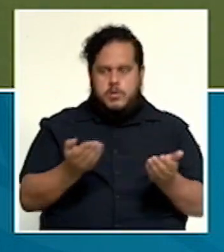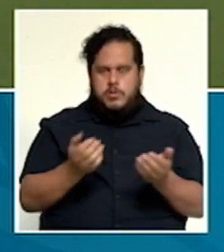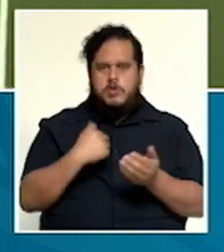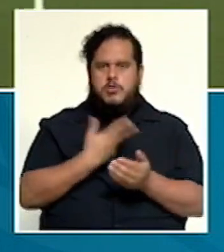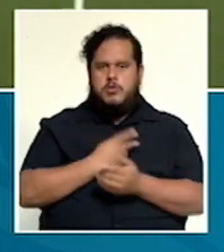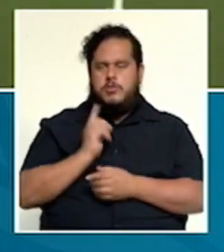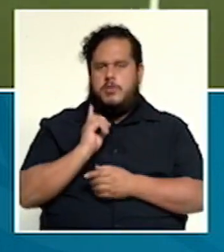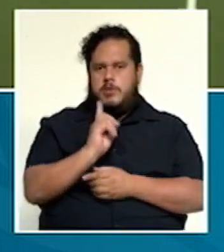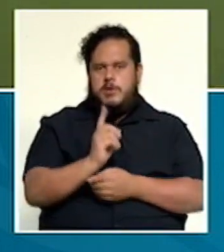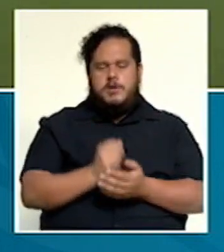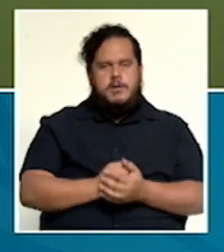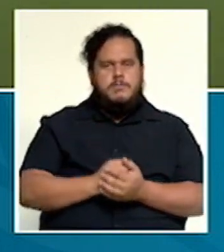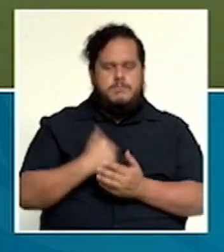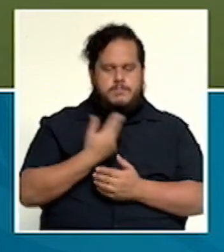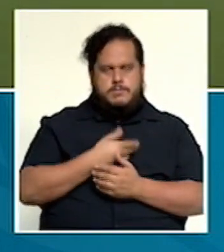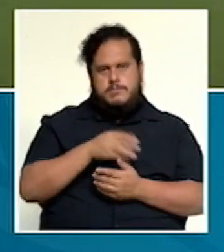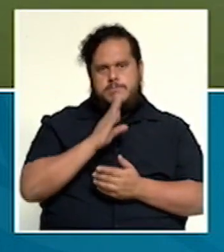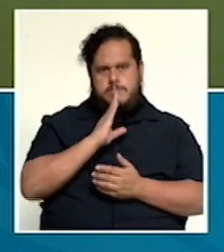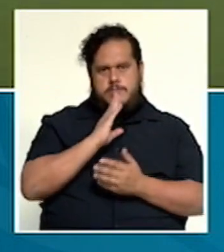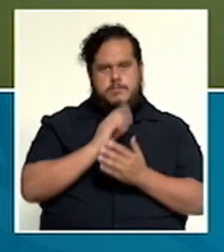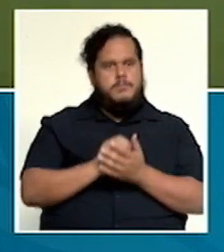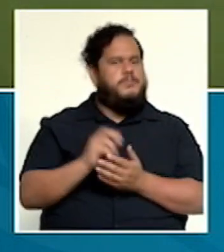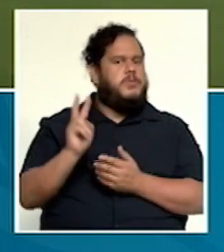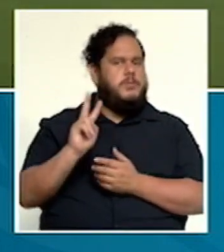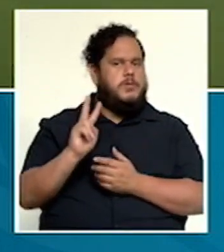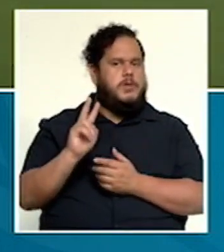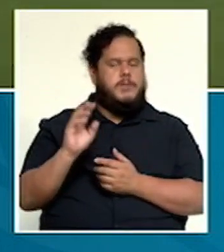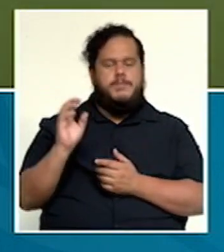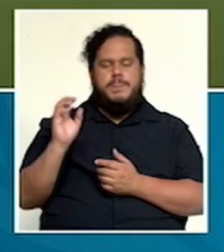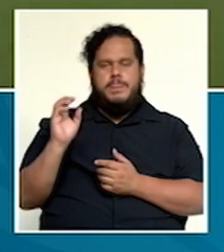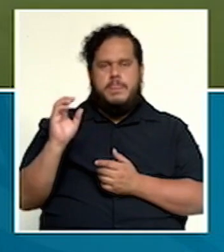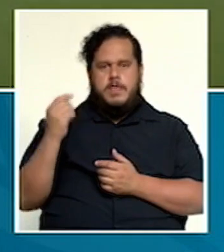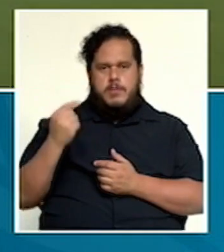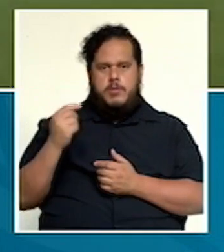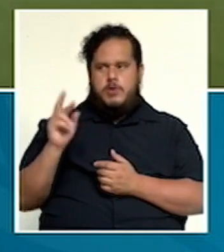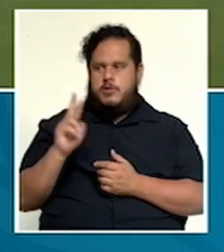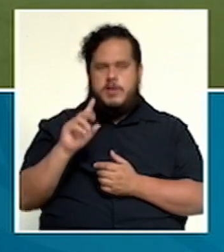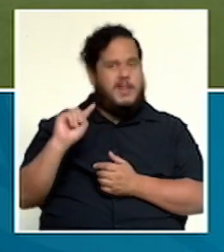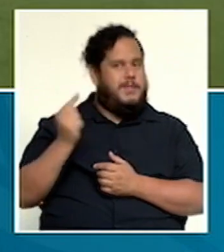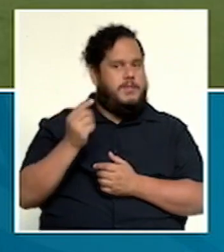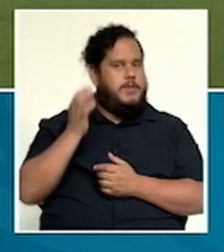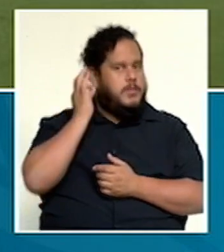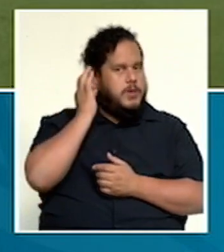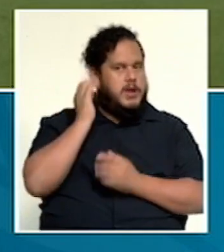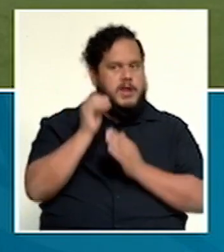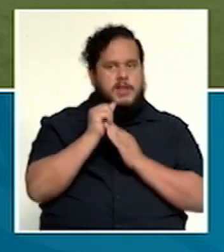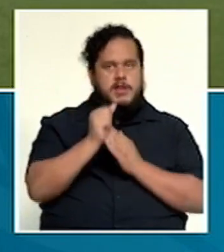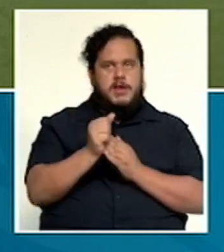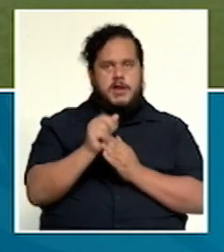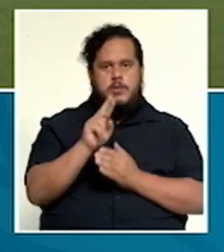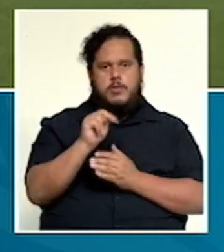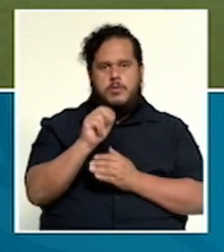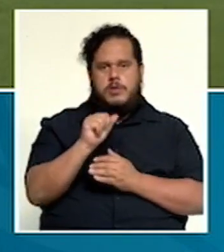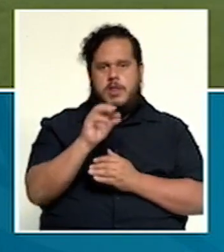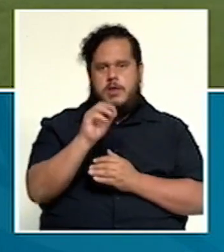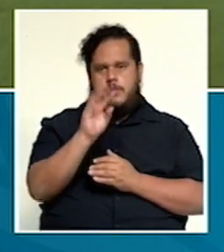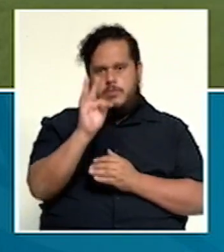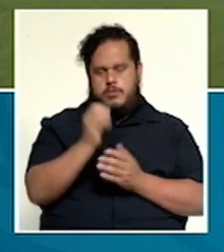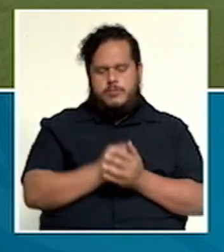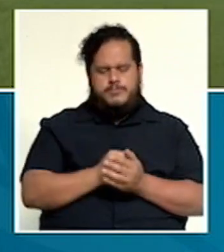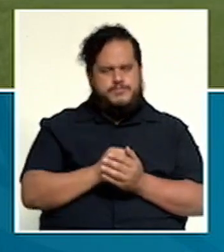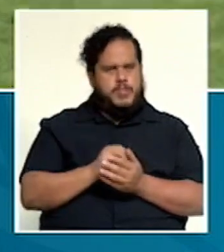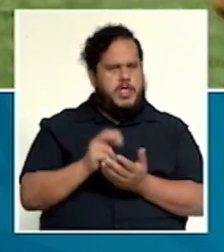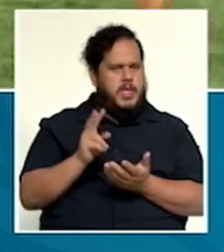ahí. Estamos conversando con Victoria Gamboa Ros, quien es la primera mujer en dirigir la UNAFUT. Doña